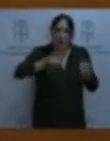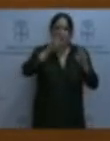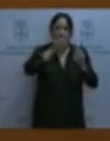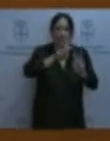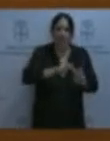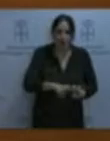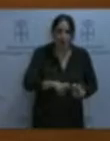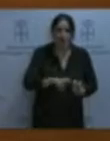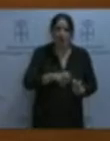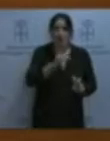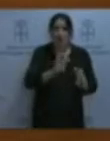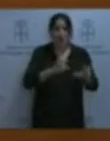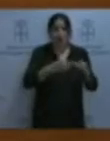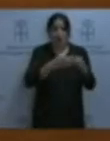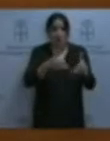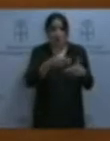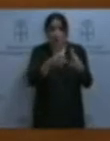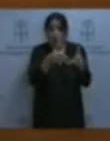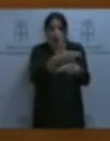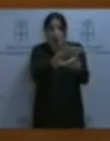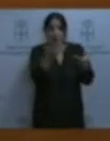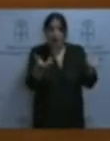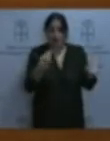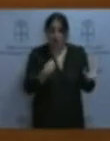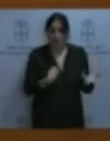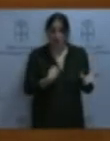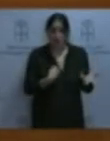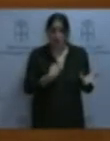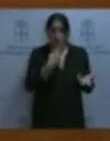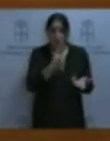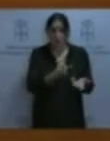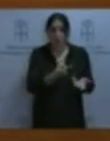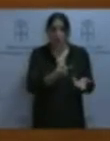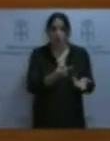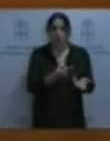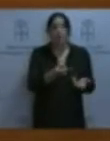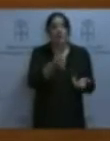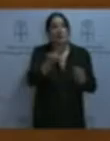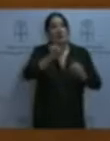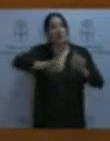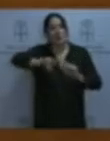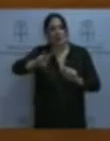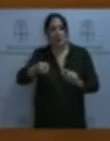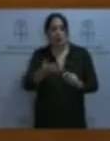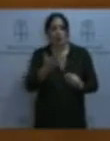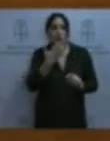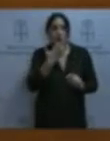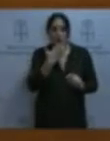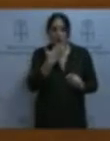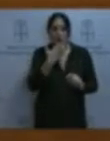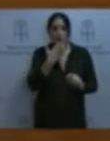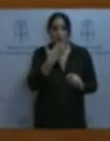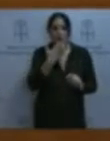investigadores y el conjunto de la sociedad asturiana al que acabo de aludir, se suman otros problemas. Una muestra, por ejemplo,